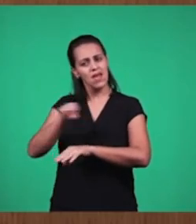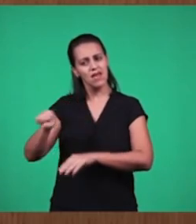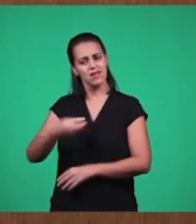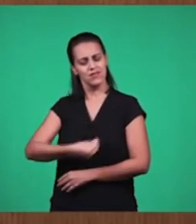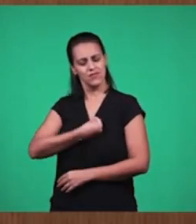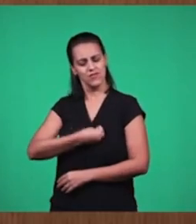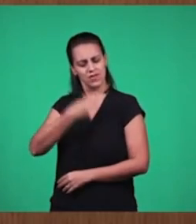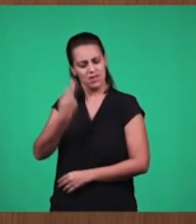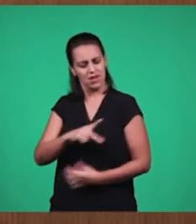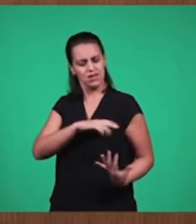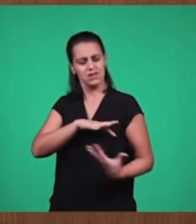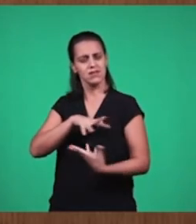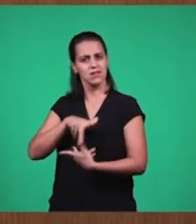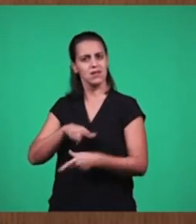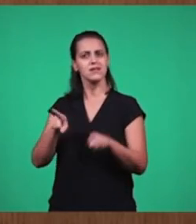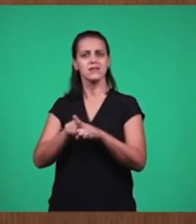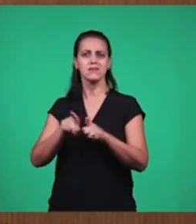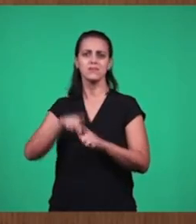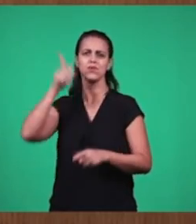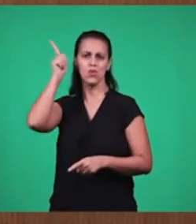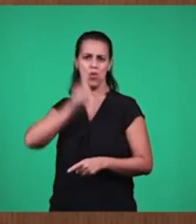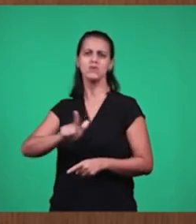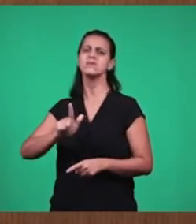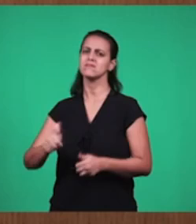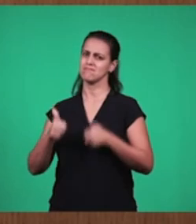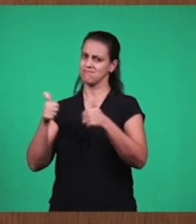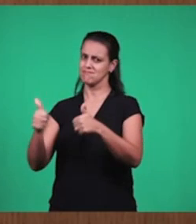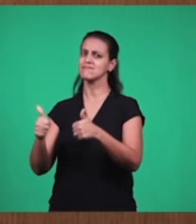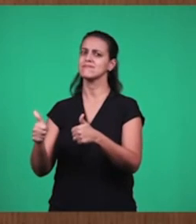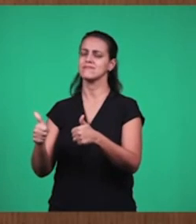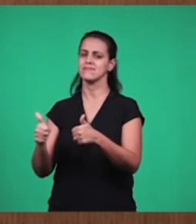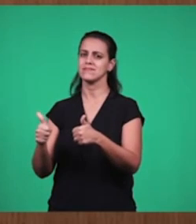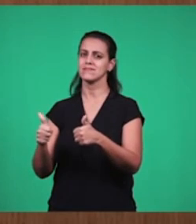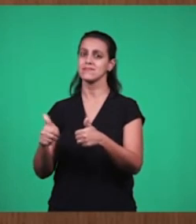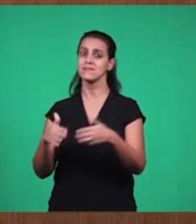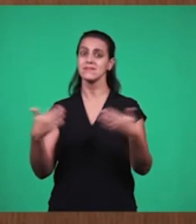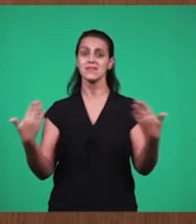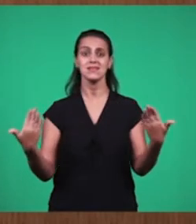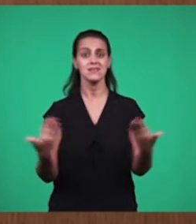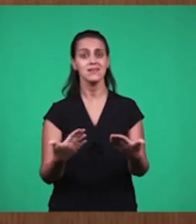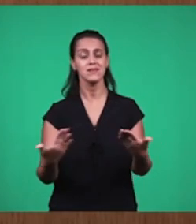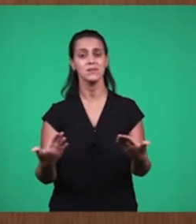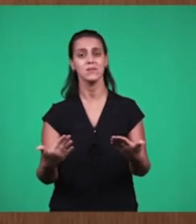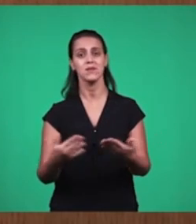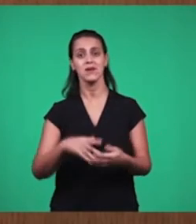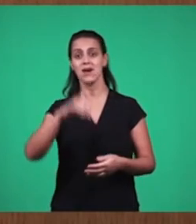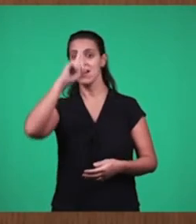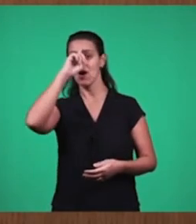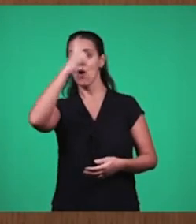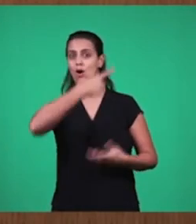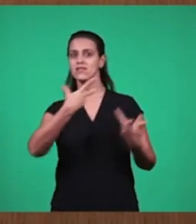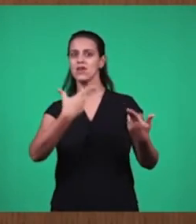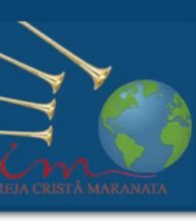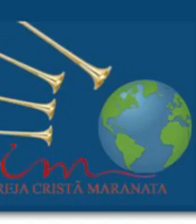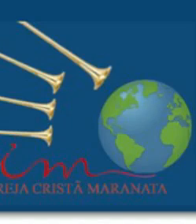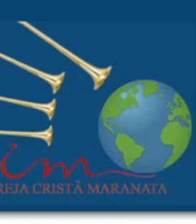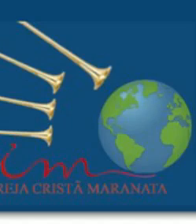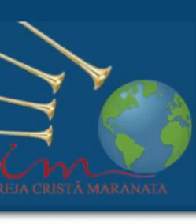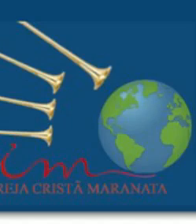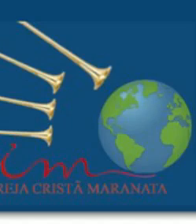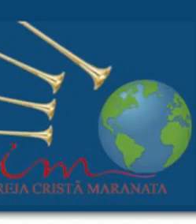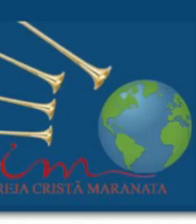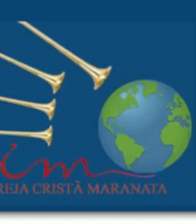vida terrena y alcanzar éxito. Entonces, la orden es la misma dada al rey